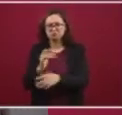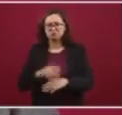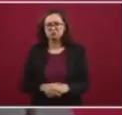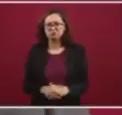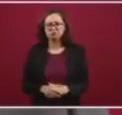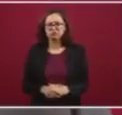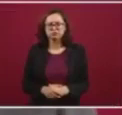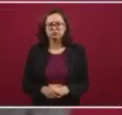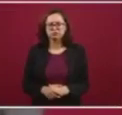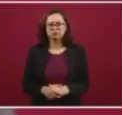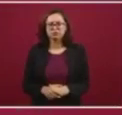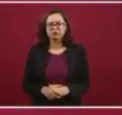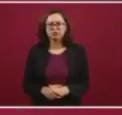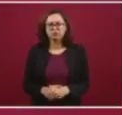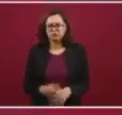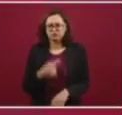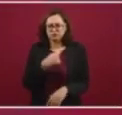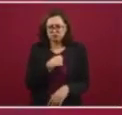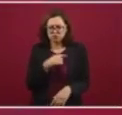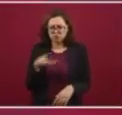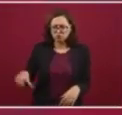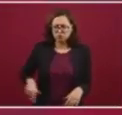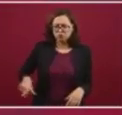¿Cuál es la garantía que estamos dando?